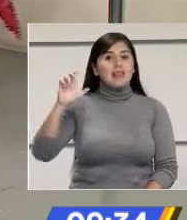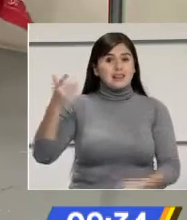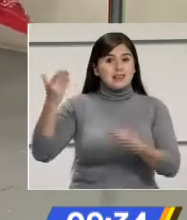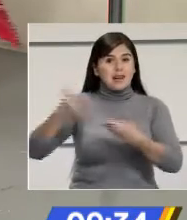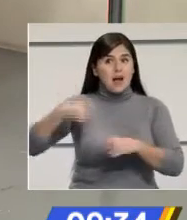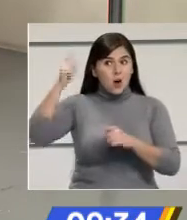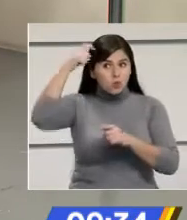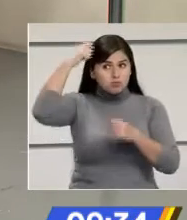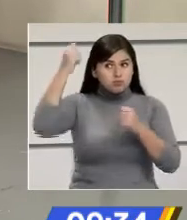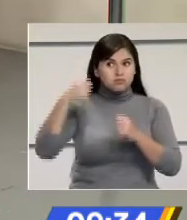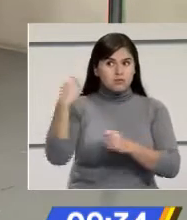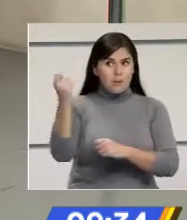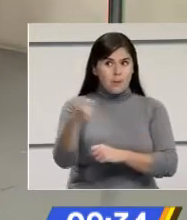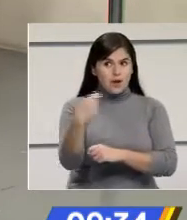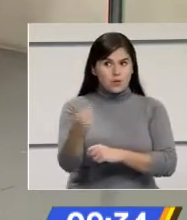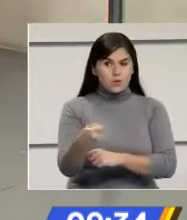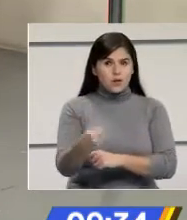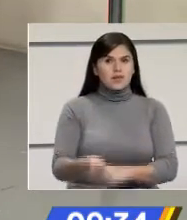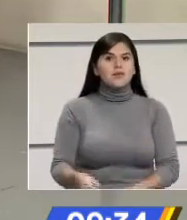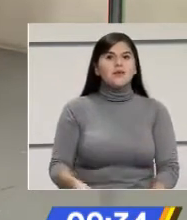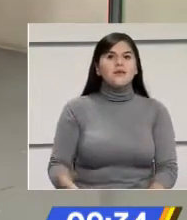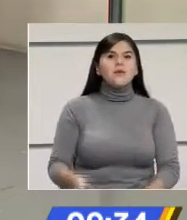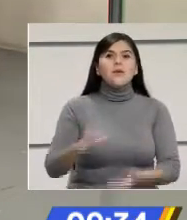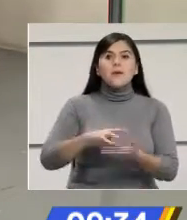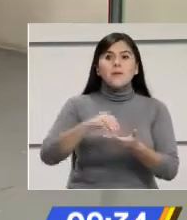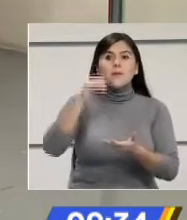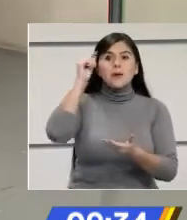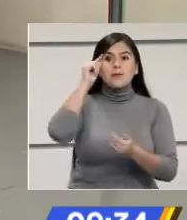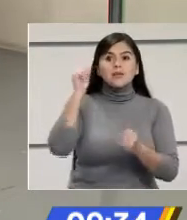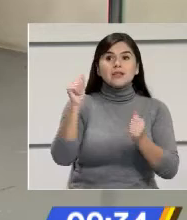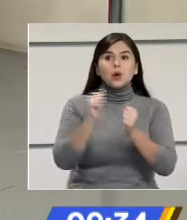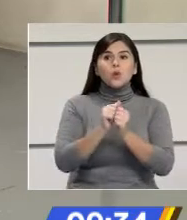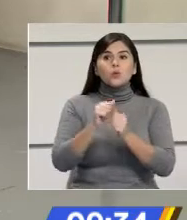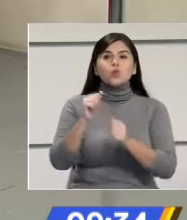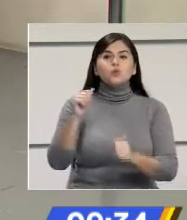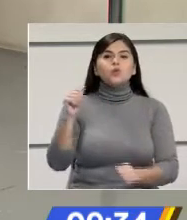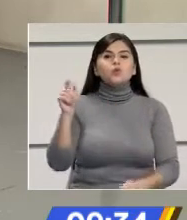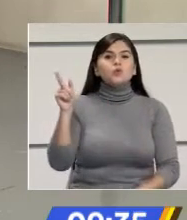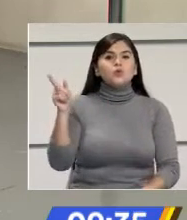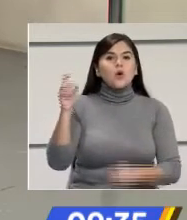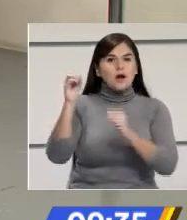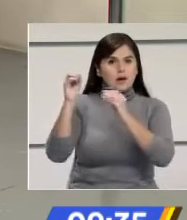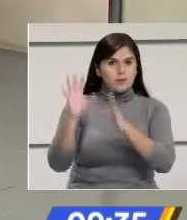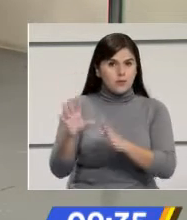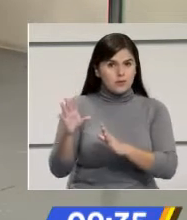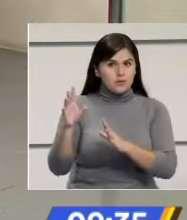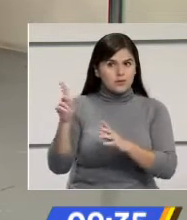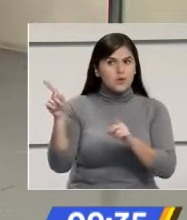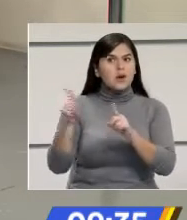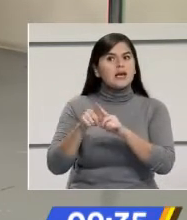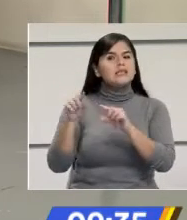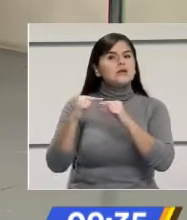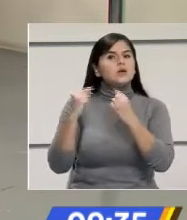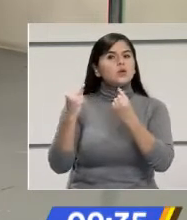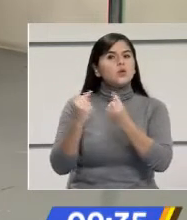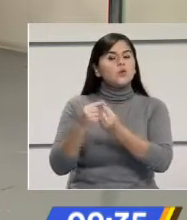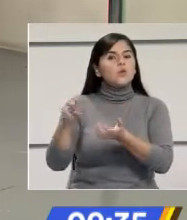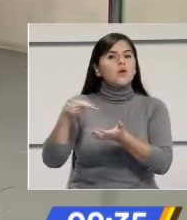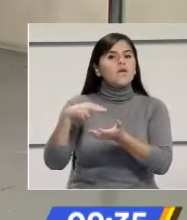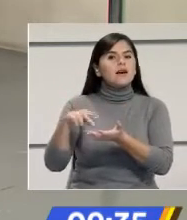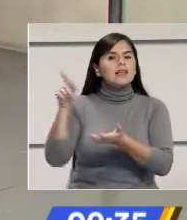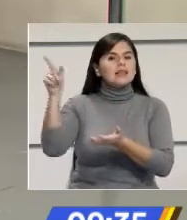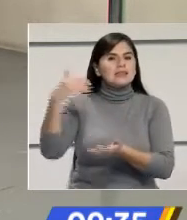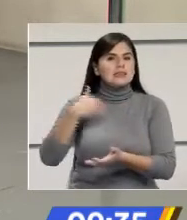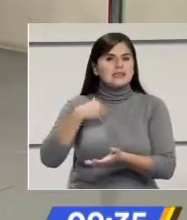Estamos listos. Porque vamos a aprender junto a Delmis y un grupo de baile folclórico que tiene Delmis allá en Santa Cruz